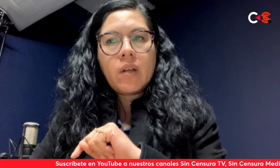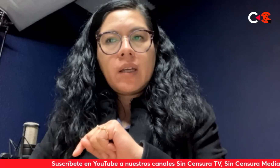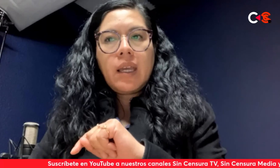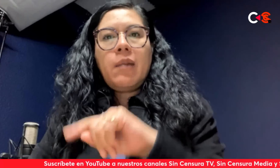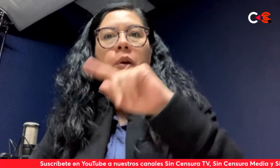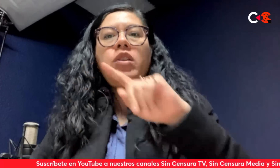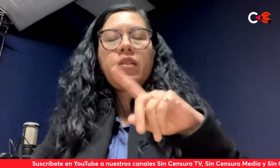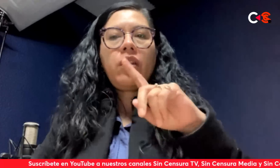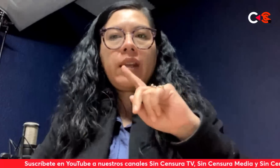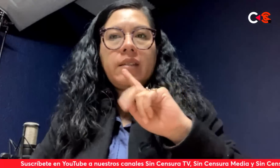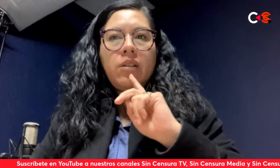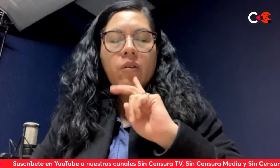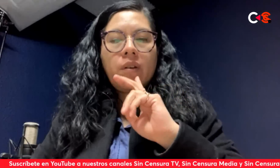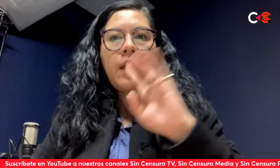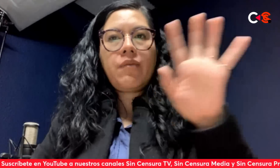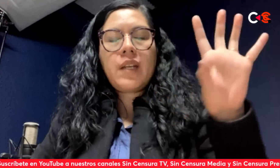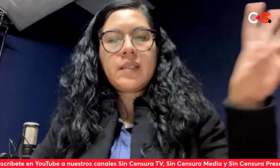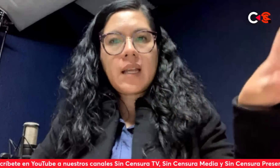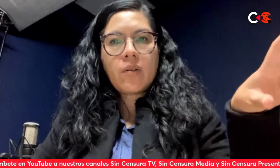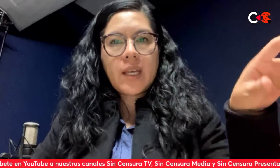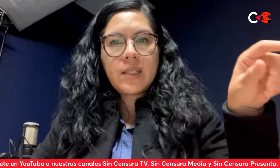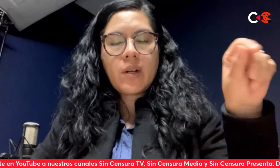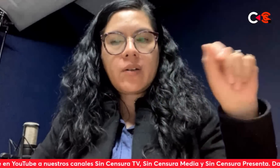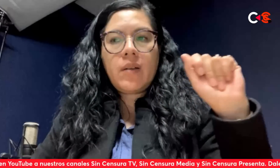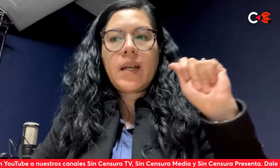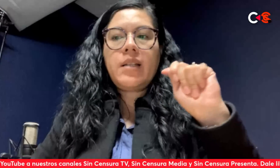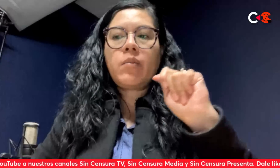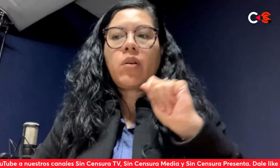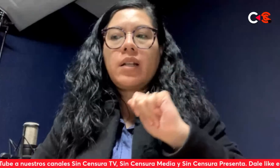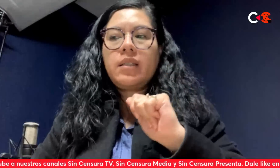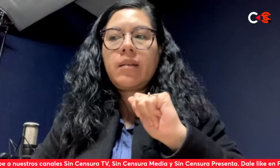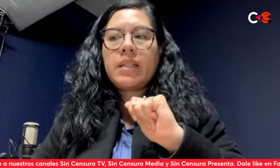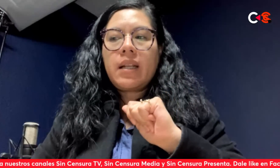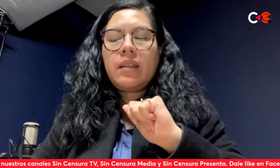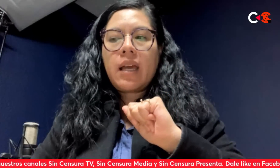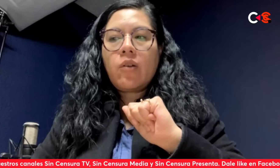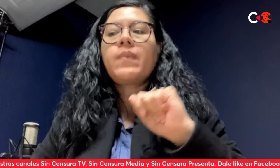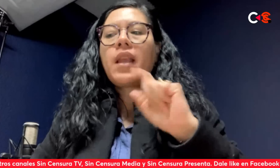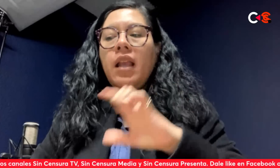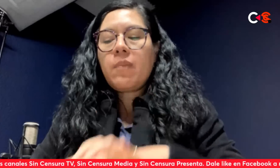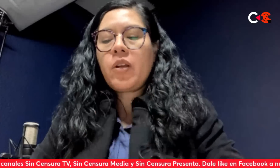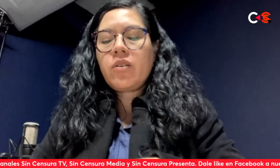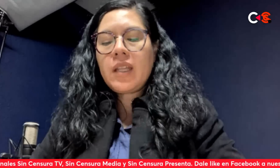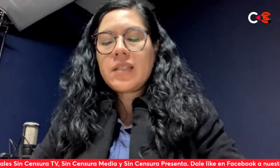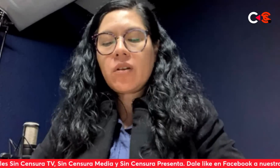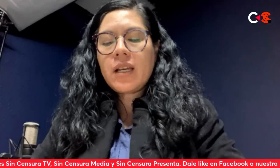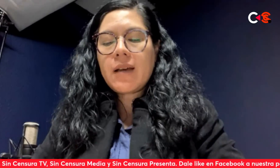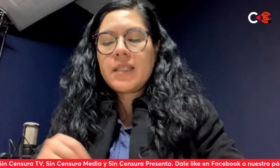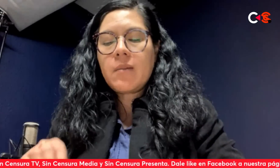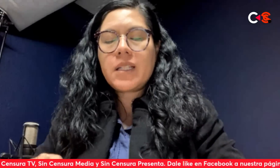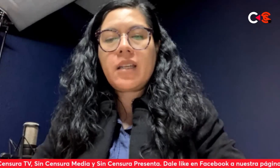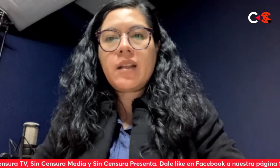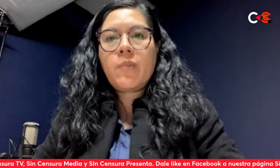gobierno. El proyecto de nación, a diferencia de lo que ha sido el neoliberalismo con el sistema sanitario, el proyecto de nación